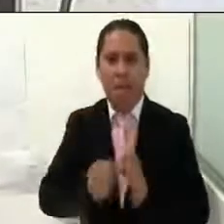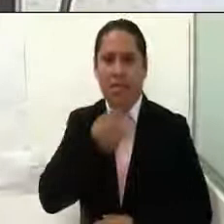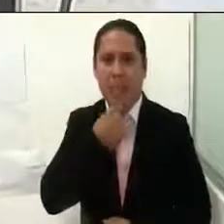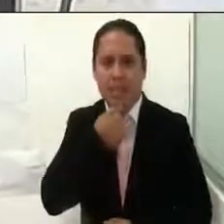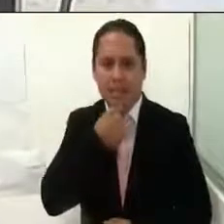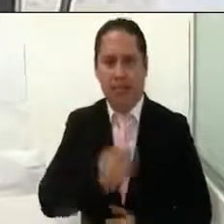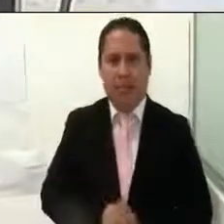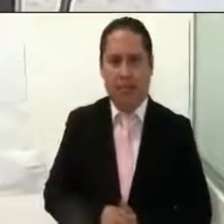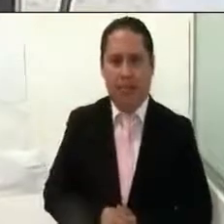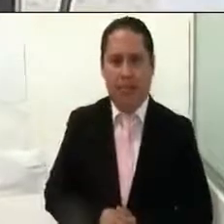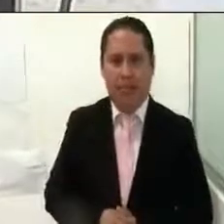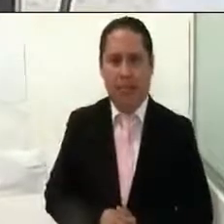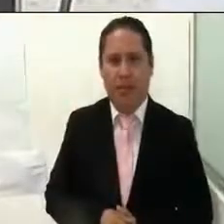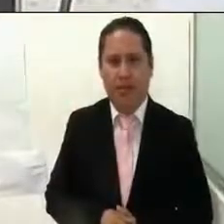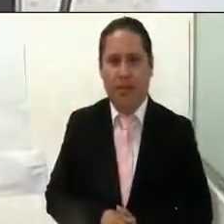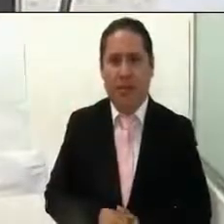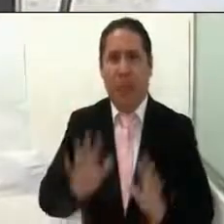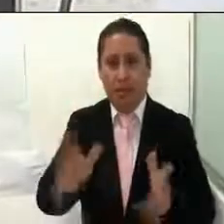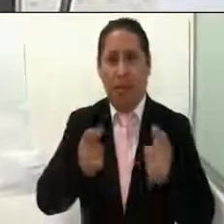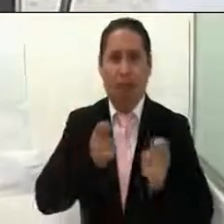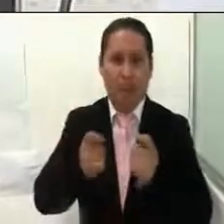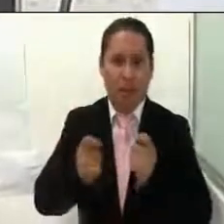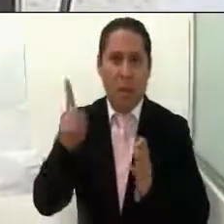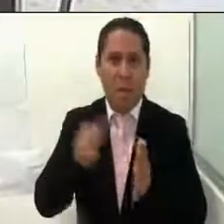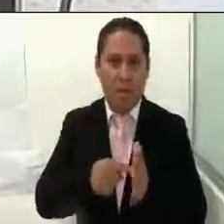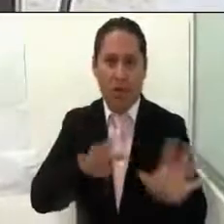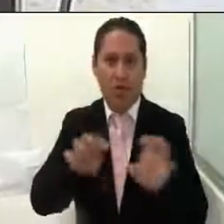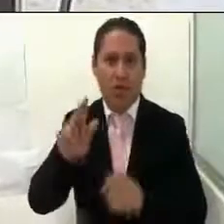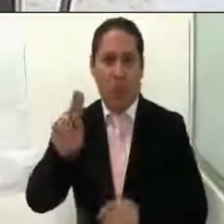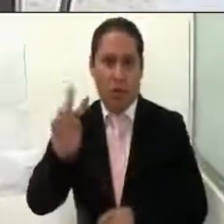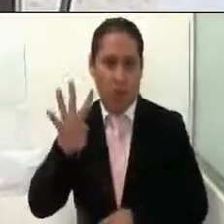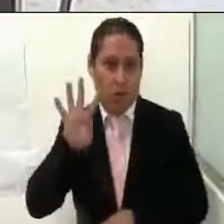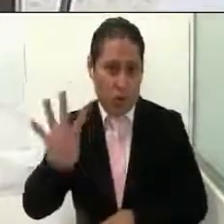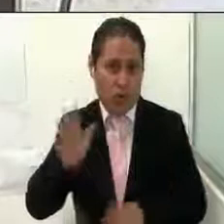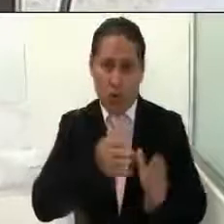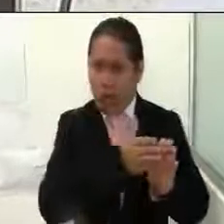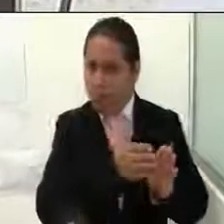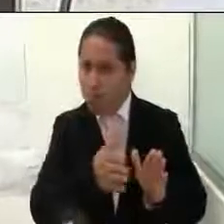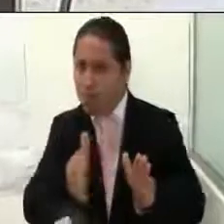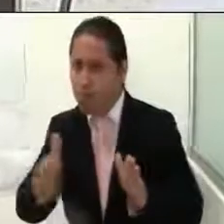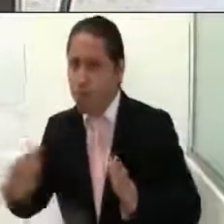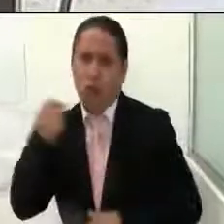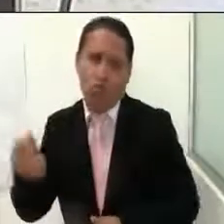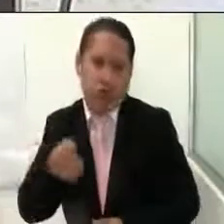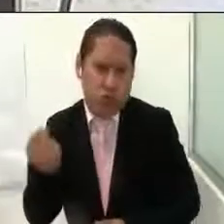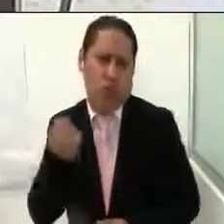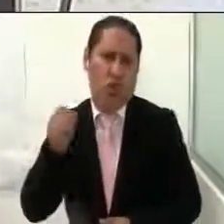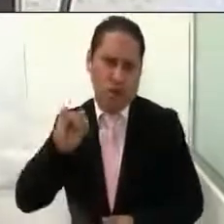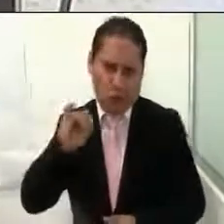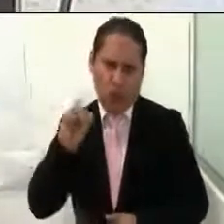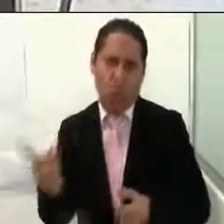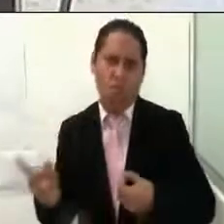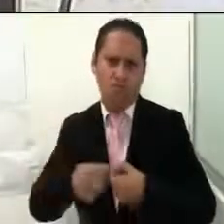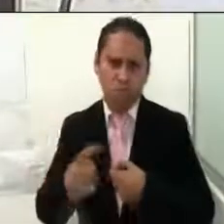cual se ha operado a partir de 1984 como una oportunidad de registro invitando a la ciudadanía